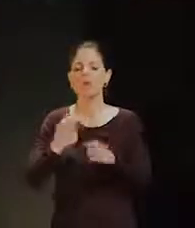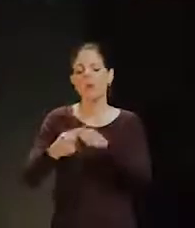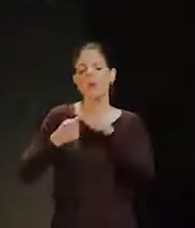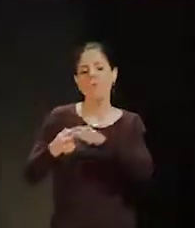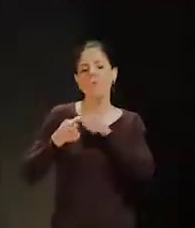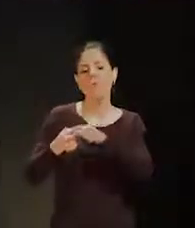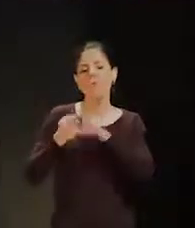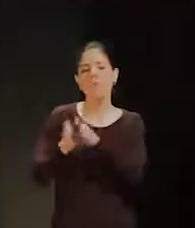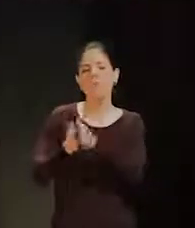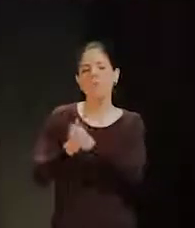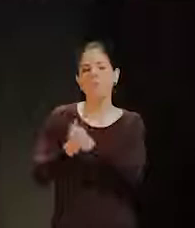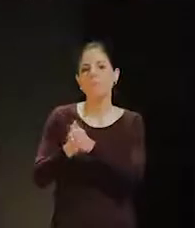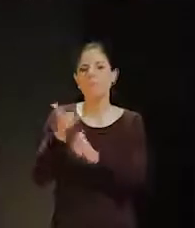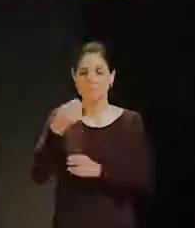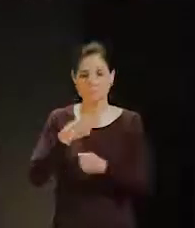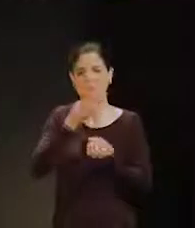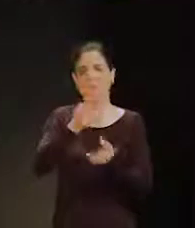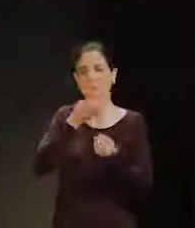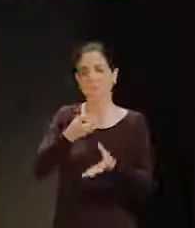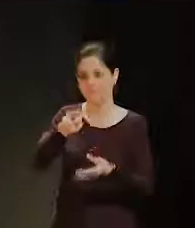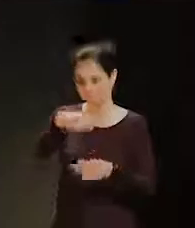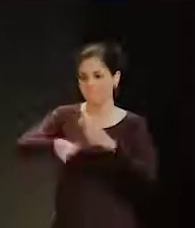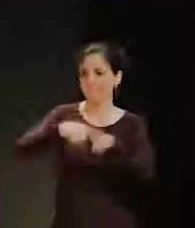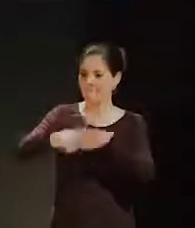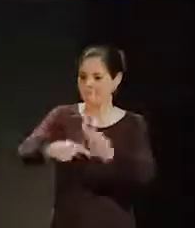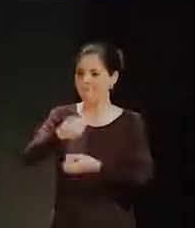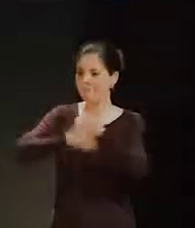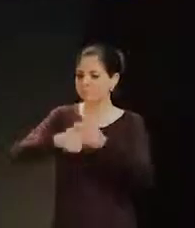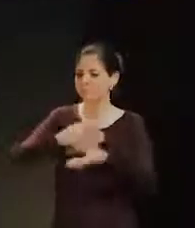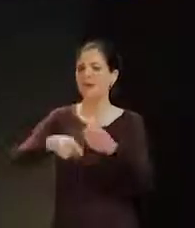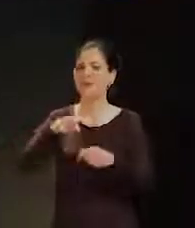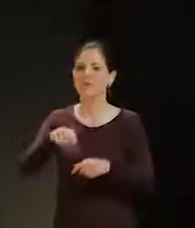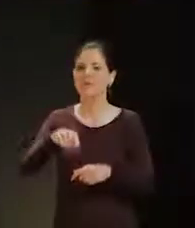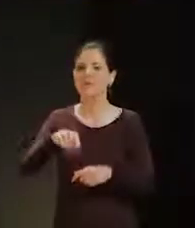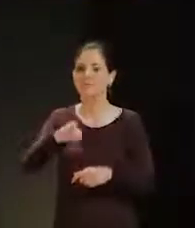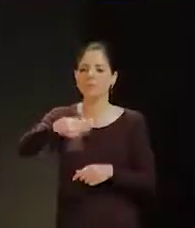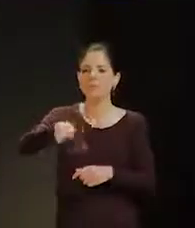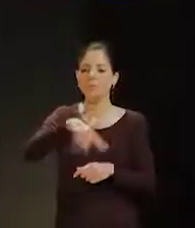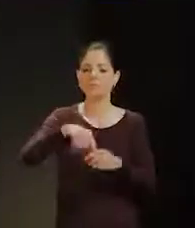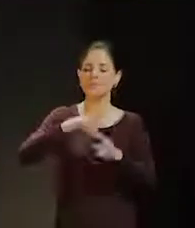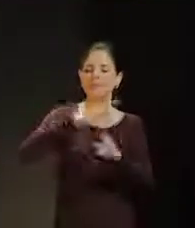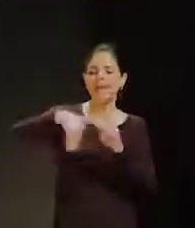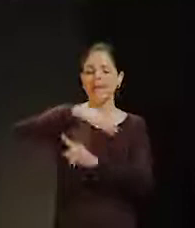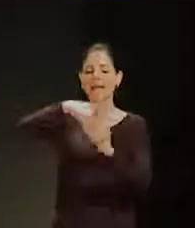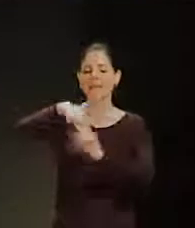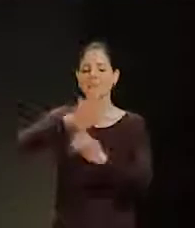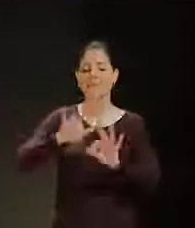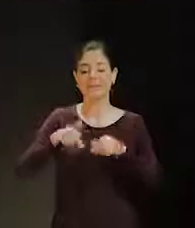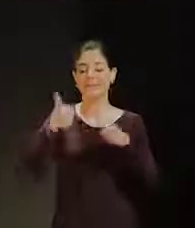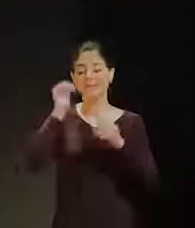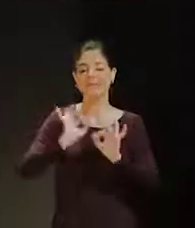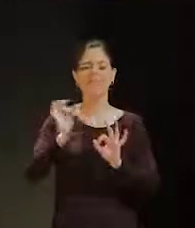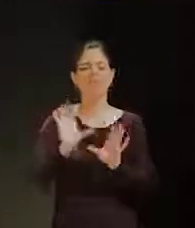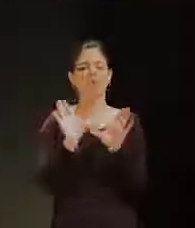complicidad que comentáis con vuestras familias, con vuestro entorno, pero en este caso con